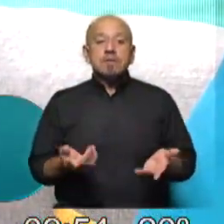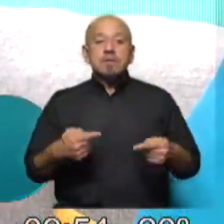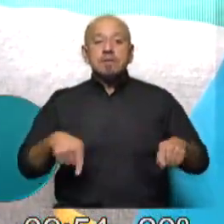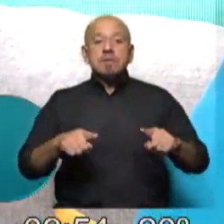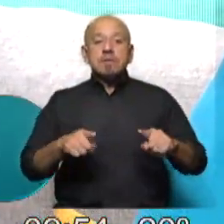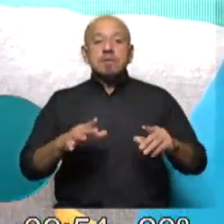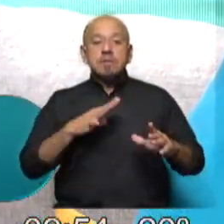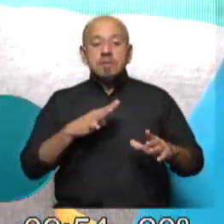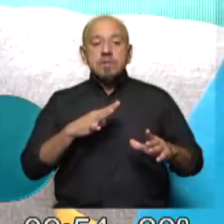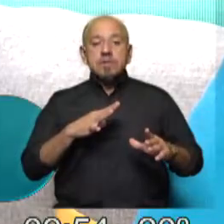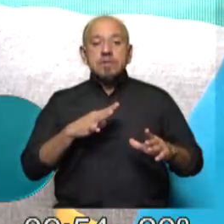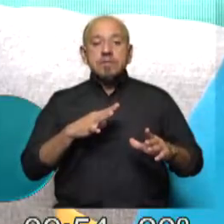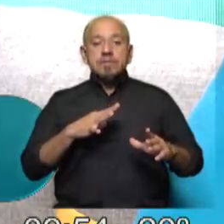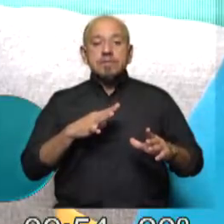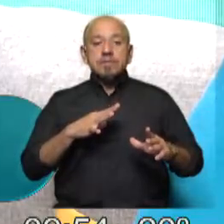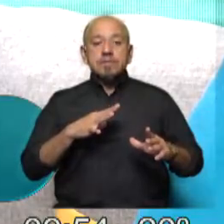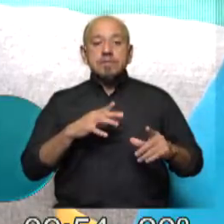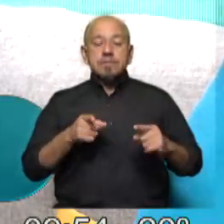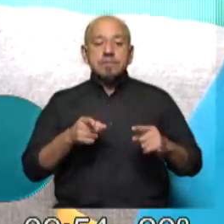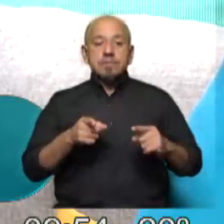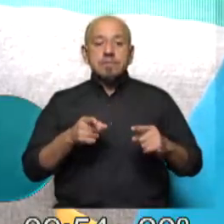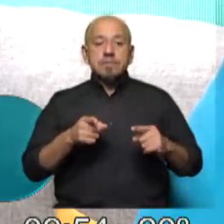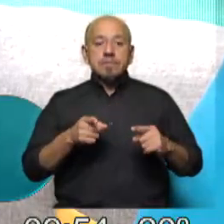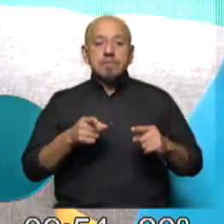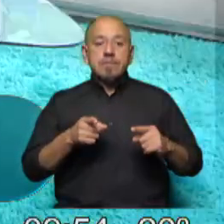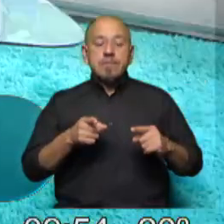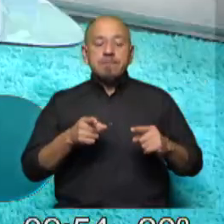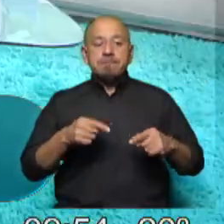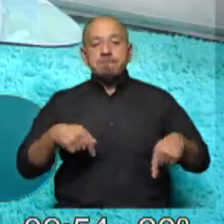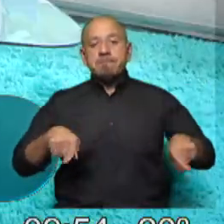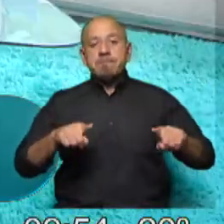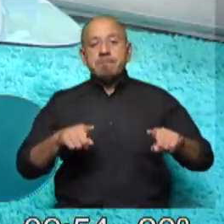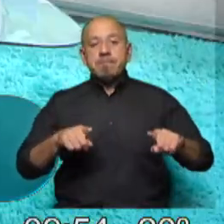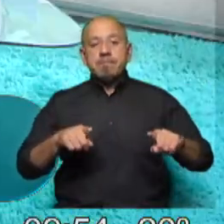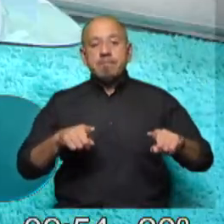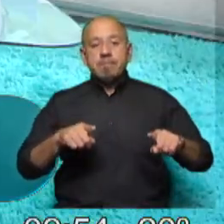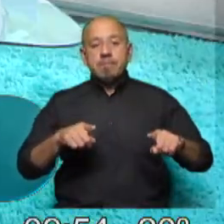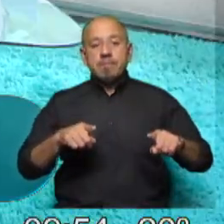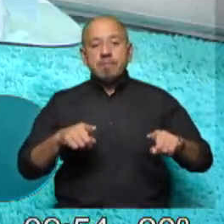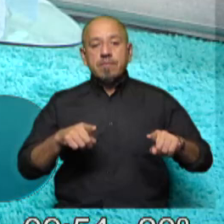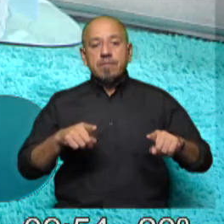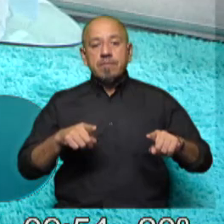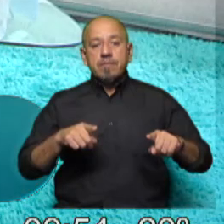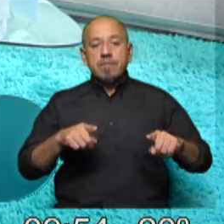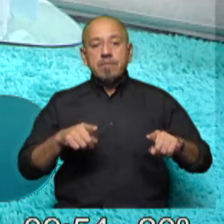año. Adelantamos un poco, adelantamos Santa Claus. ¿Qué les parece? Y,